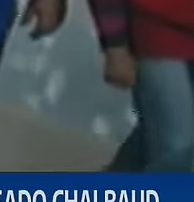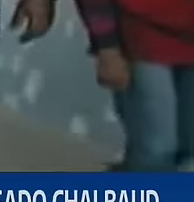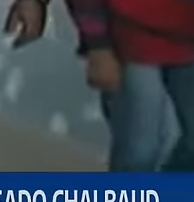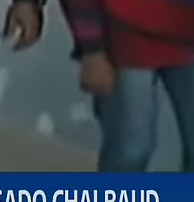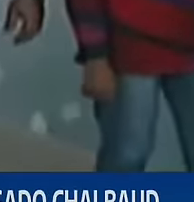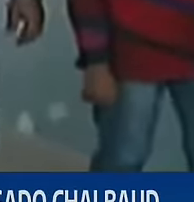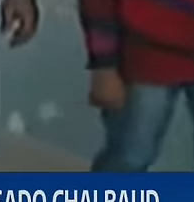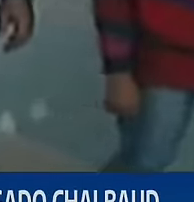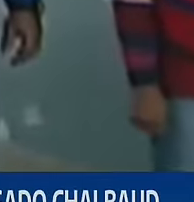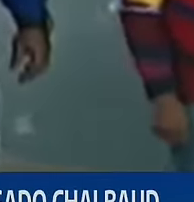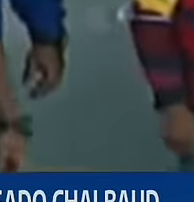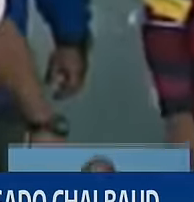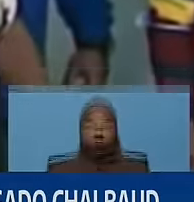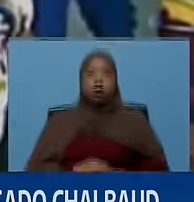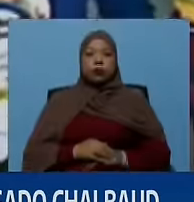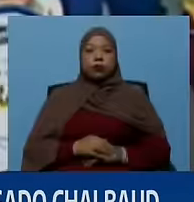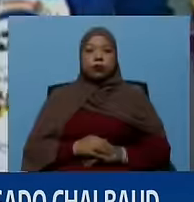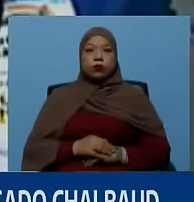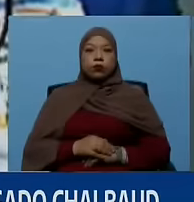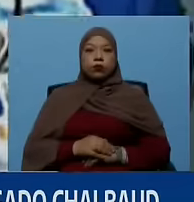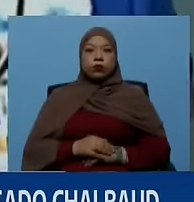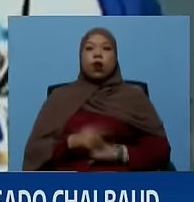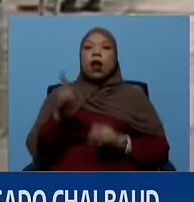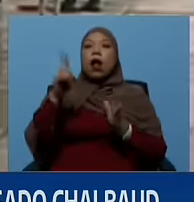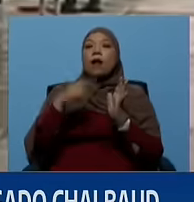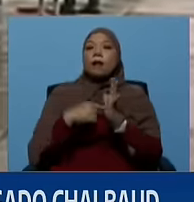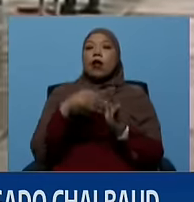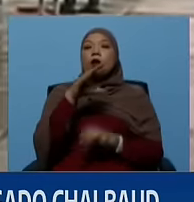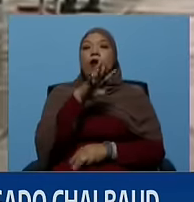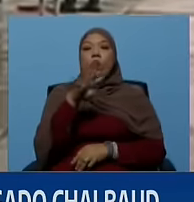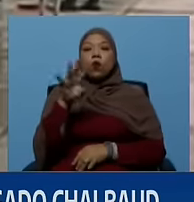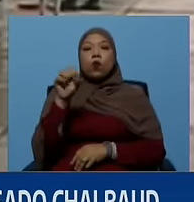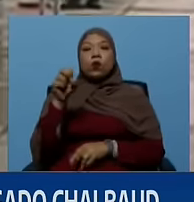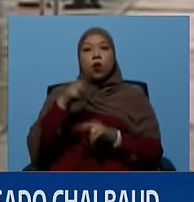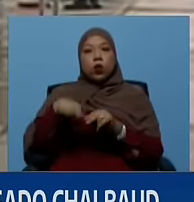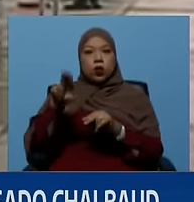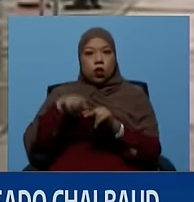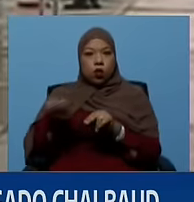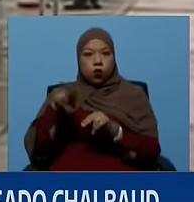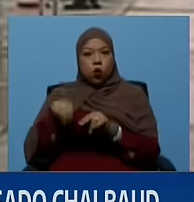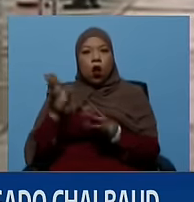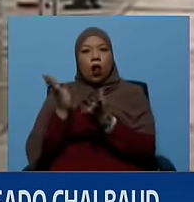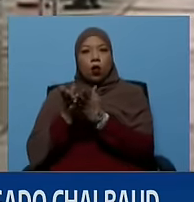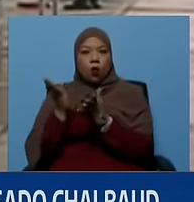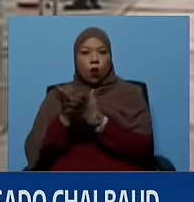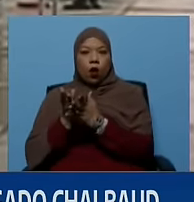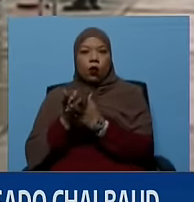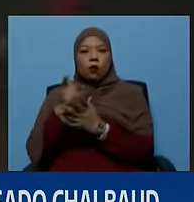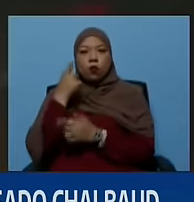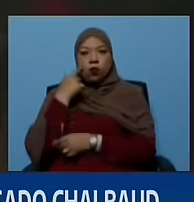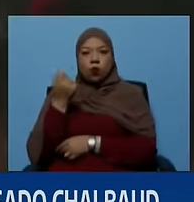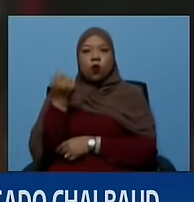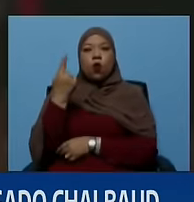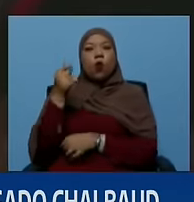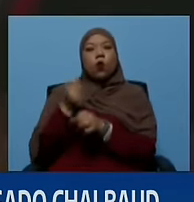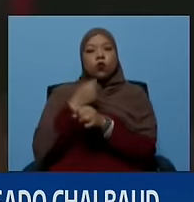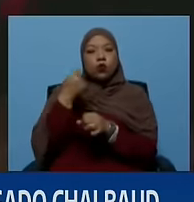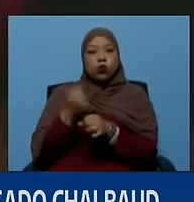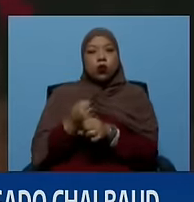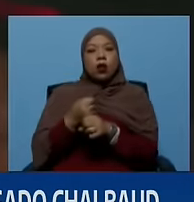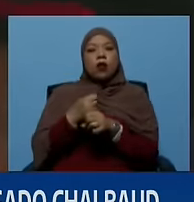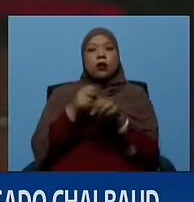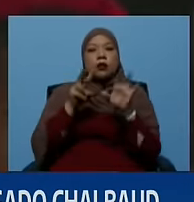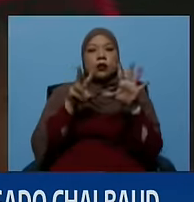que tiene una capacidad para 1435 niños y aquí ya las obras van por un